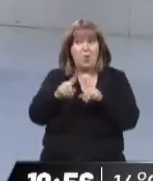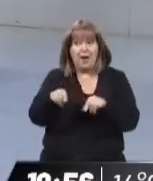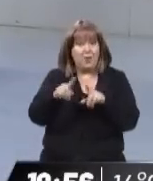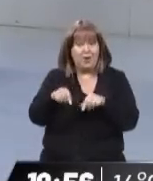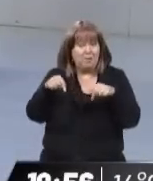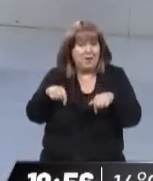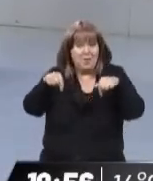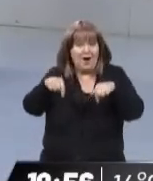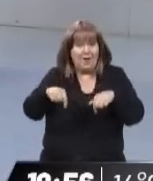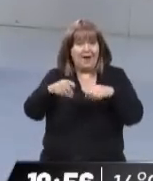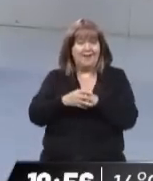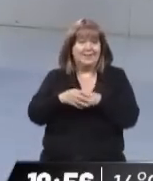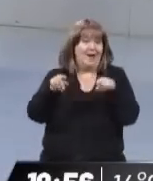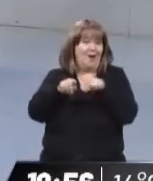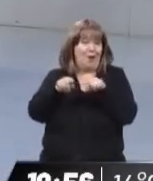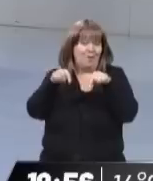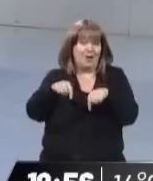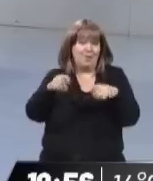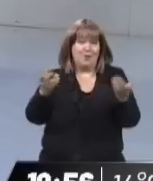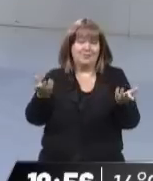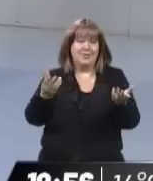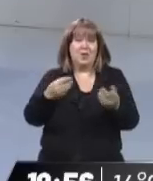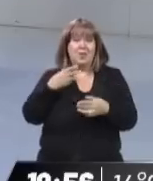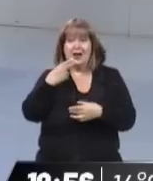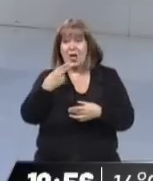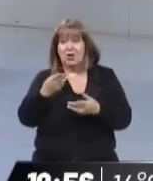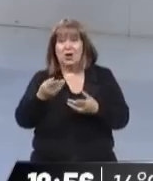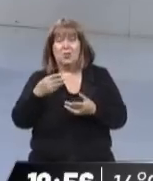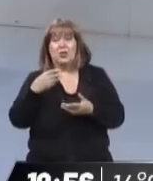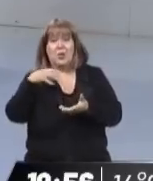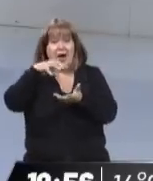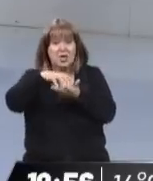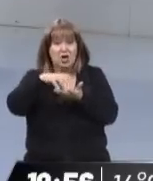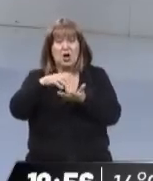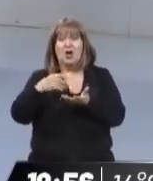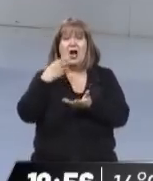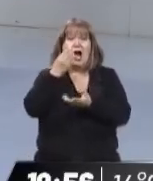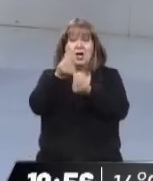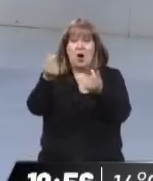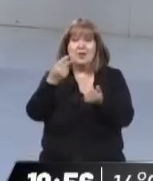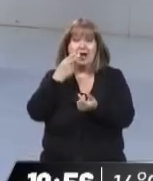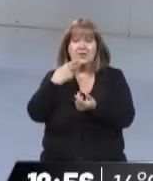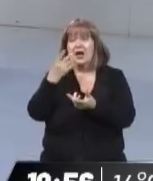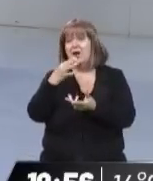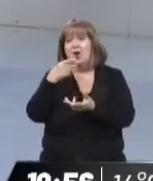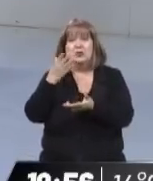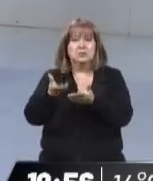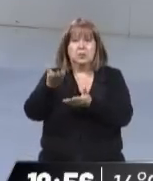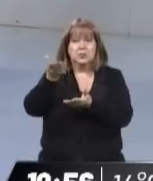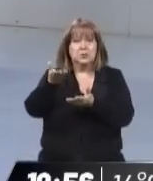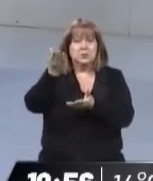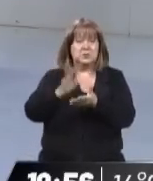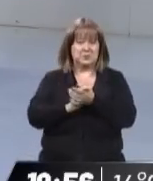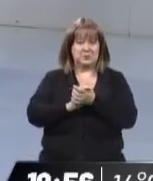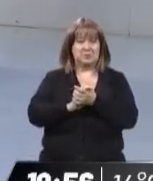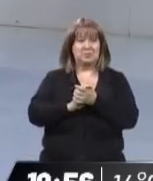bueno, hay muchas canciones que pasan. Pero la sigue teniendo. Sí, es verdad. Porque va al kiosco y sigue aumentando. Mirá, y esto es del 80. Sí, totalmente. Estaba viendo